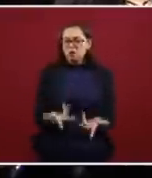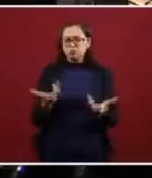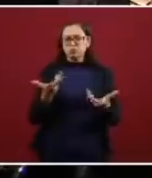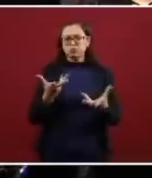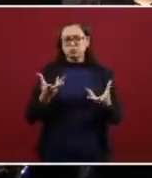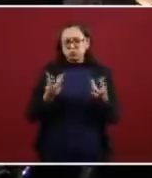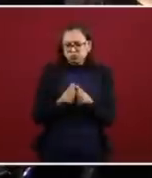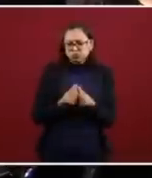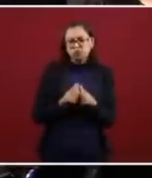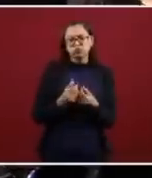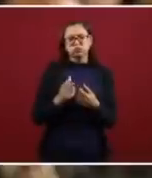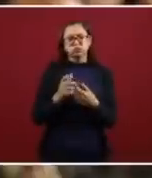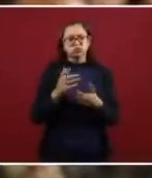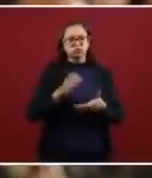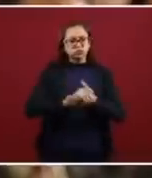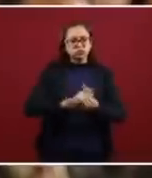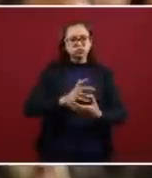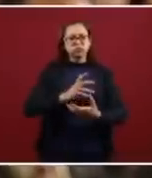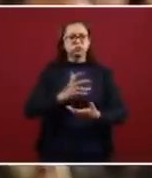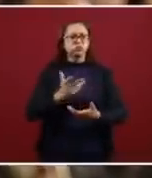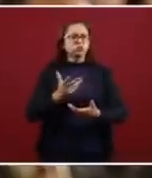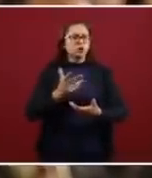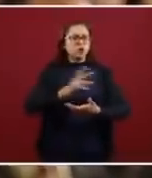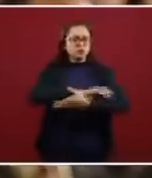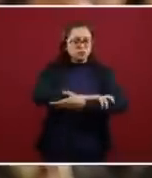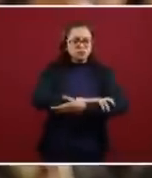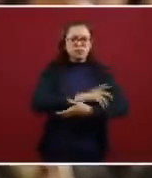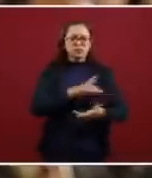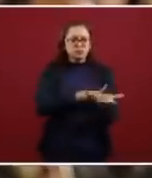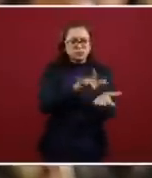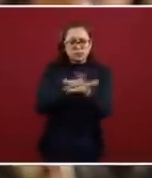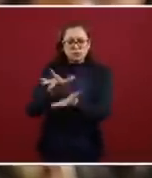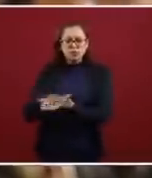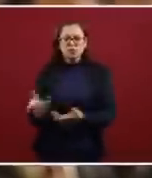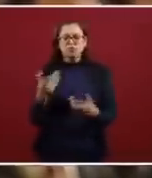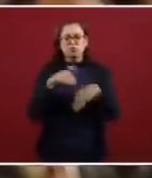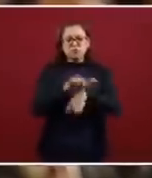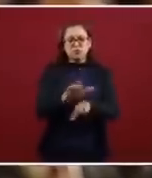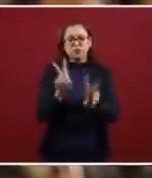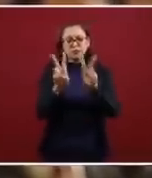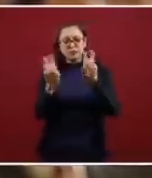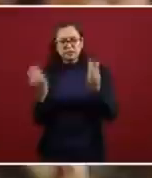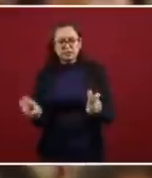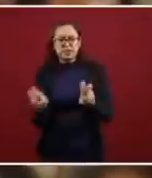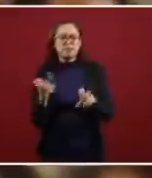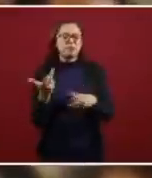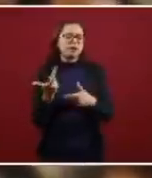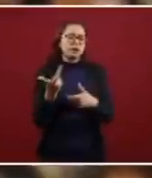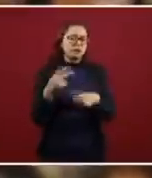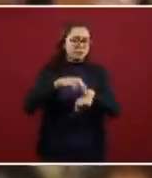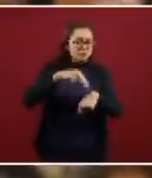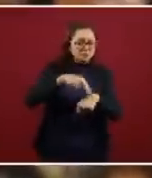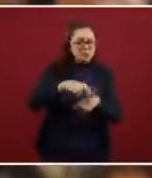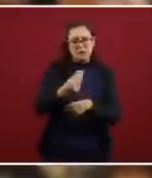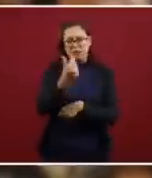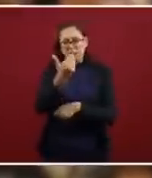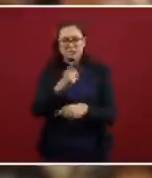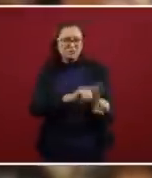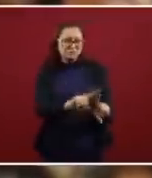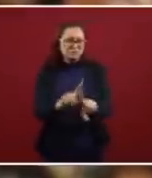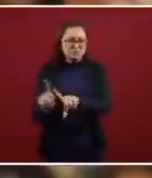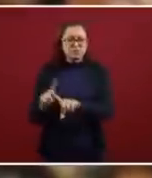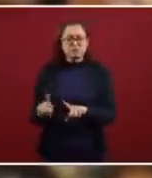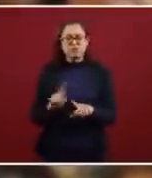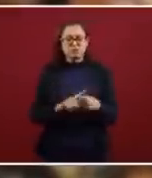de cooperación con otros países en materia médica, en materia educativa, que queremos saber si va a ser el caso con México. Y por otro lado,